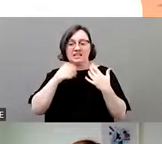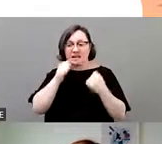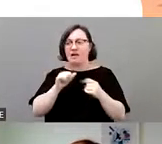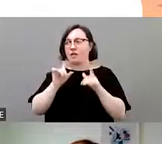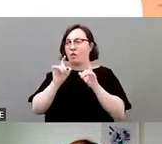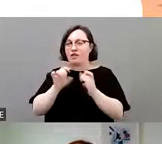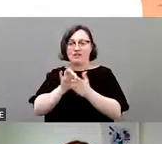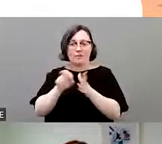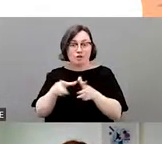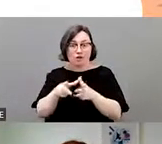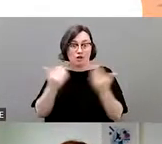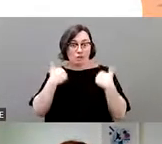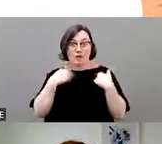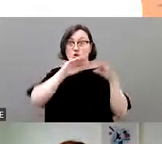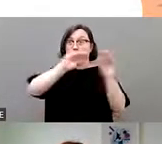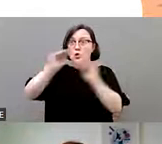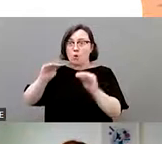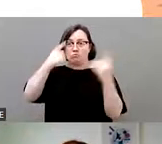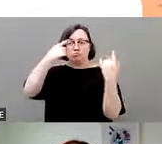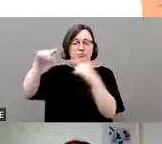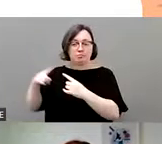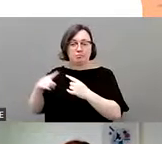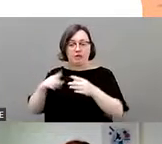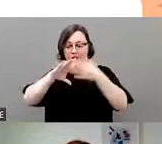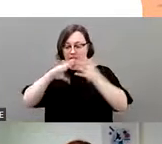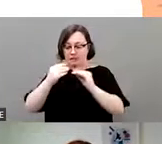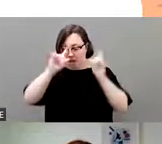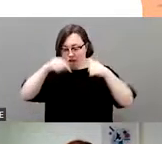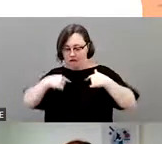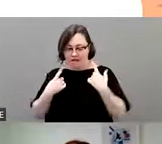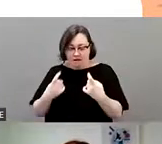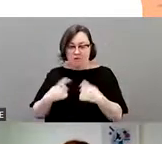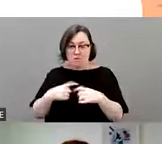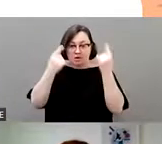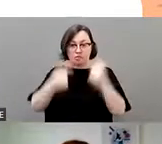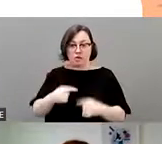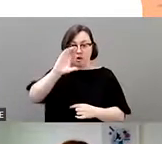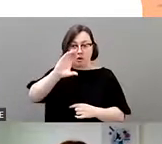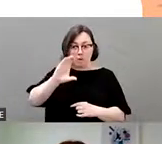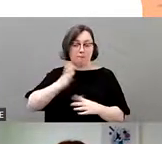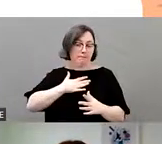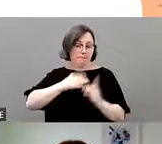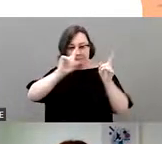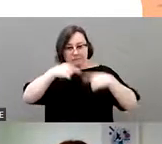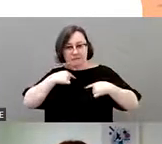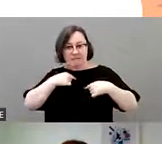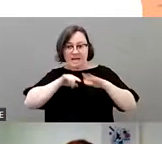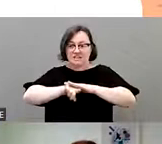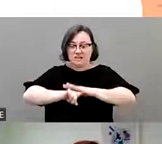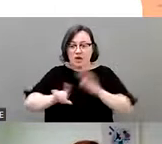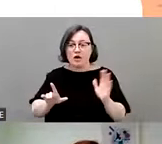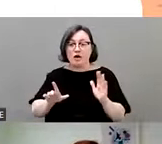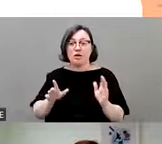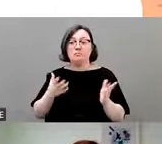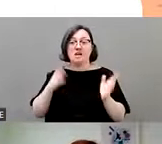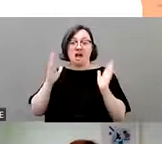educación, servicios sociales, luego cada comunidad lo adapta, el presupuesto lo gestiona como mejor le viene.